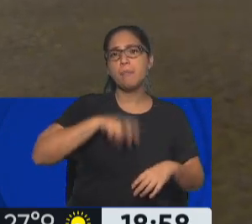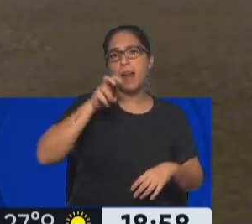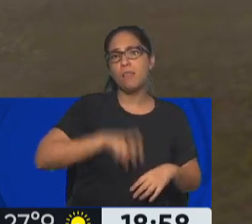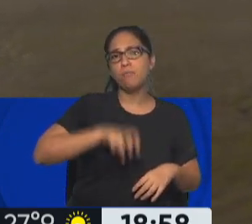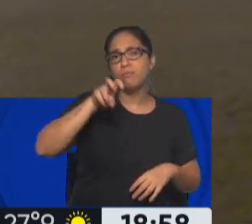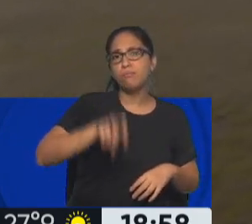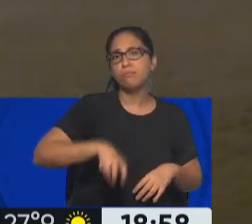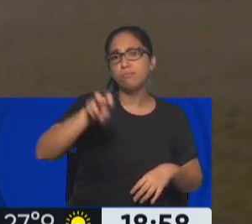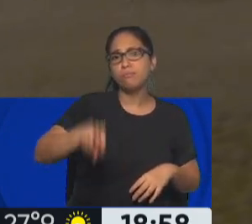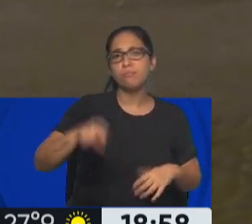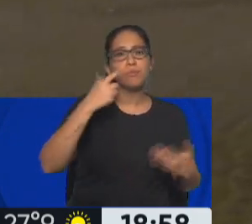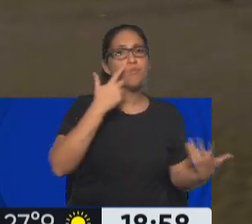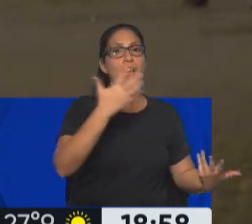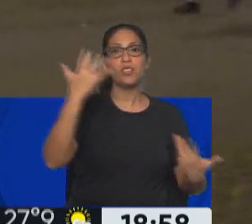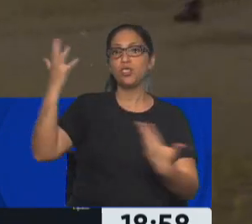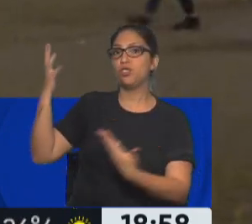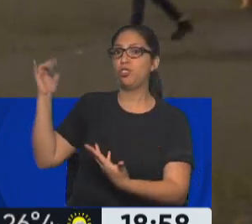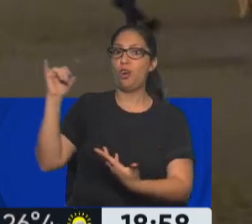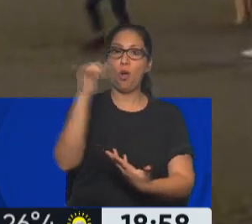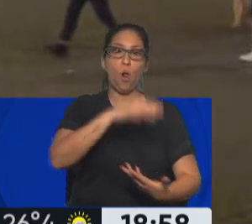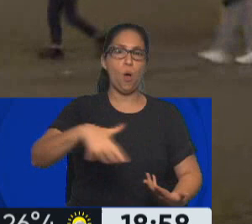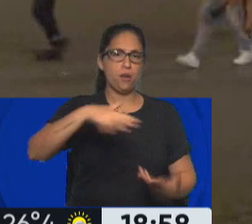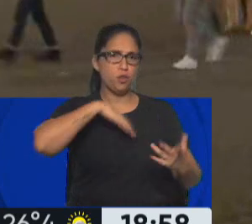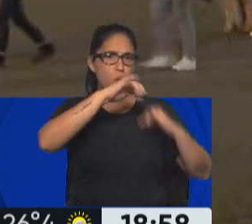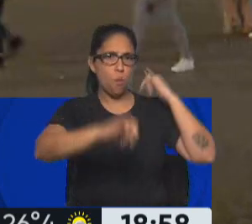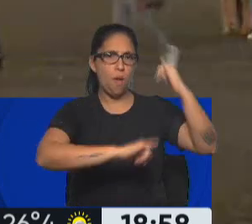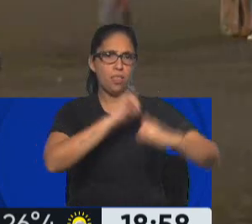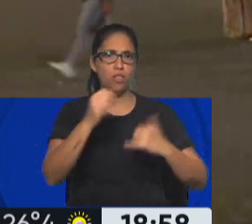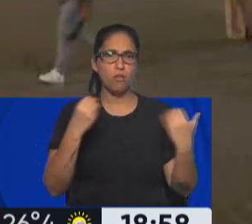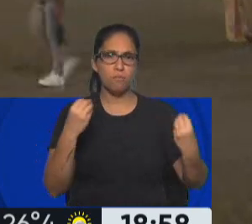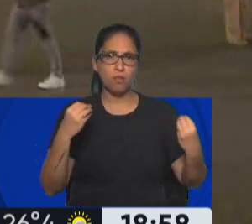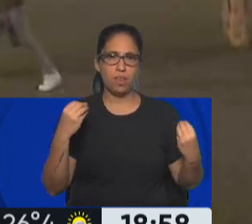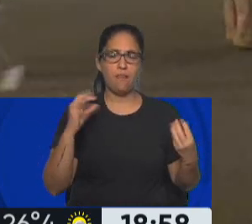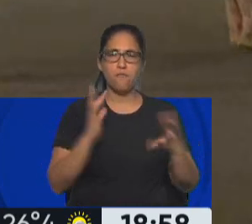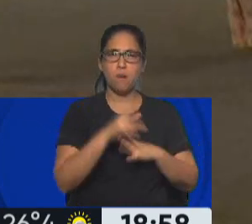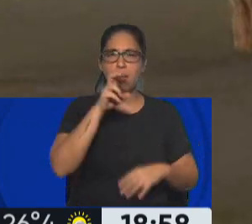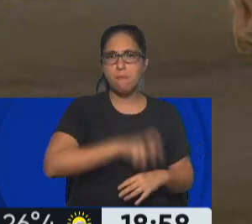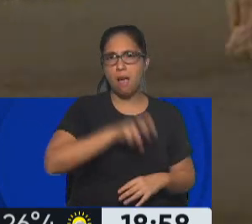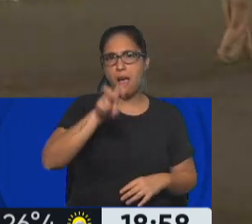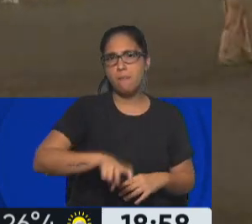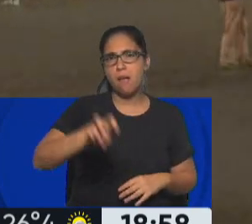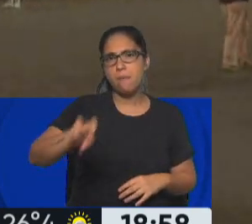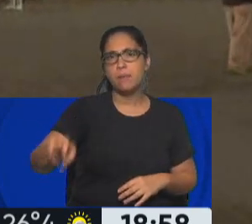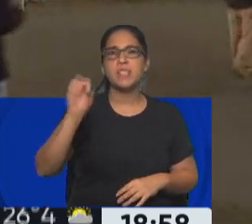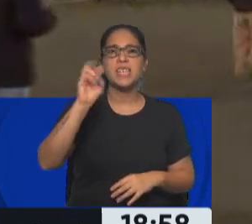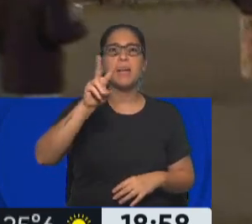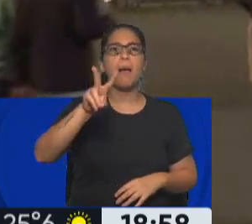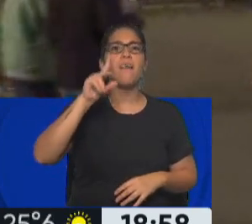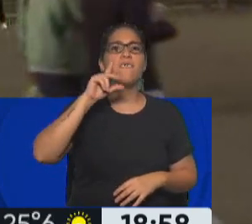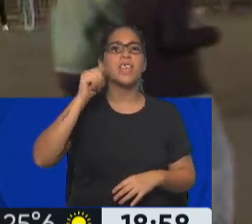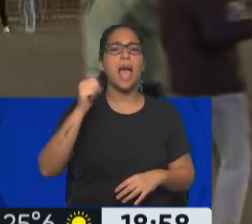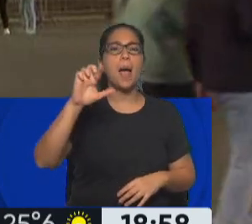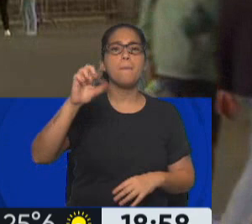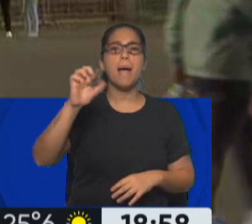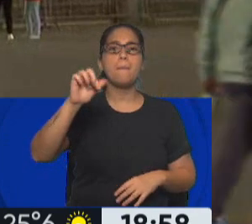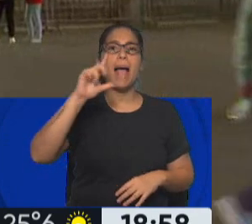contando por qué mientras disfrutamos las imágenes de este lugar tan paradigmático de Roma, porque se va a seguir lo que se denomina Vía Papalis. Es una